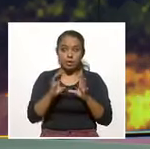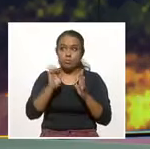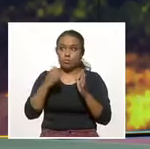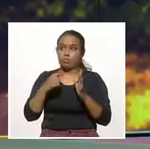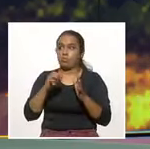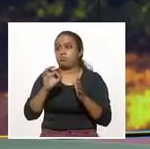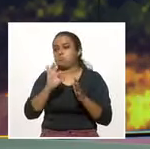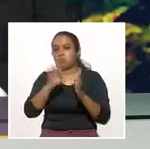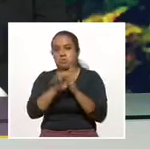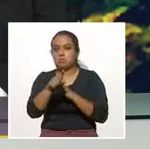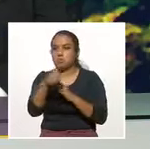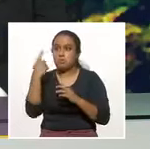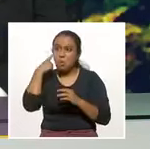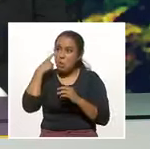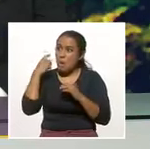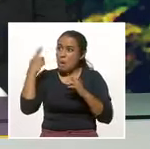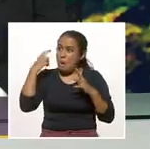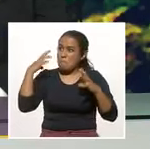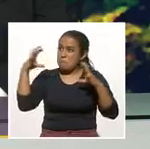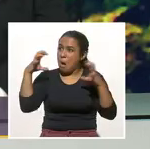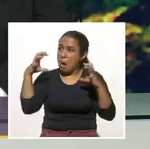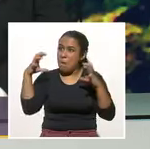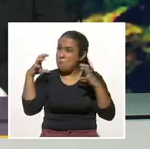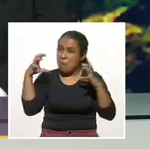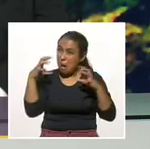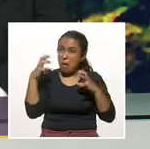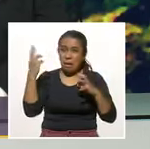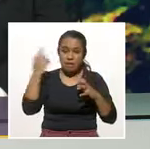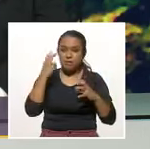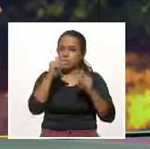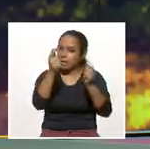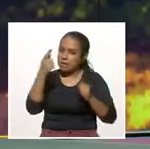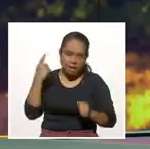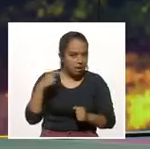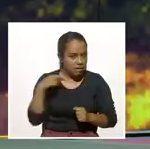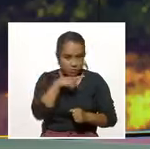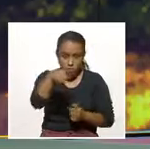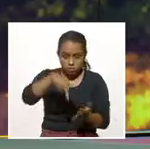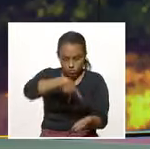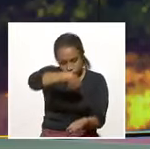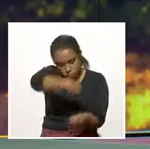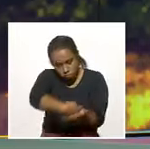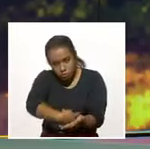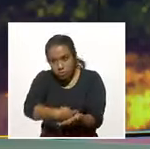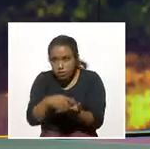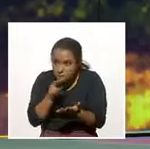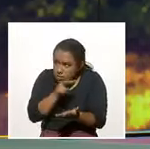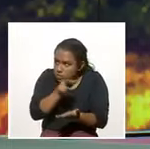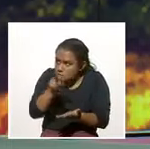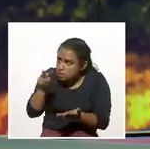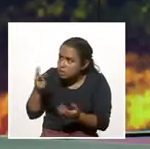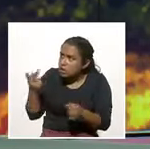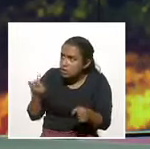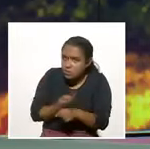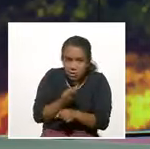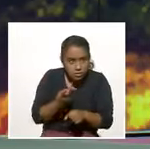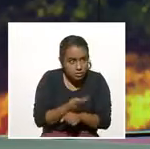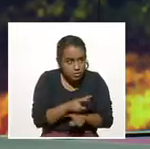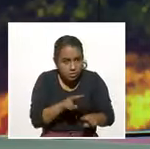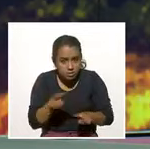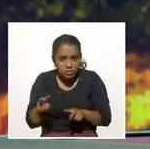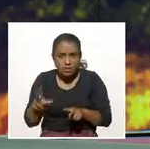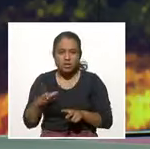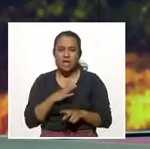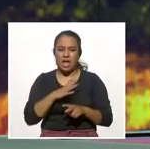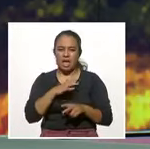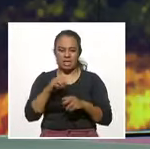escucho la estructura truena, reto, reacciona. Evalúa, tírate al piso y observa qué es lo que nos quedaría. Nos hablan de un botiquín